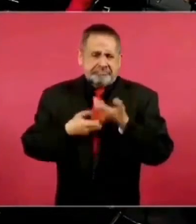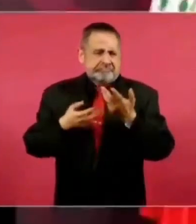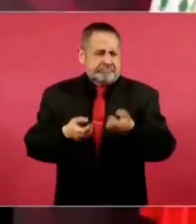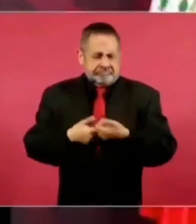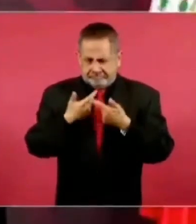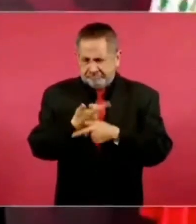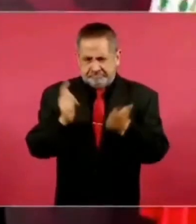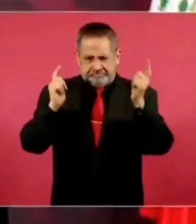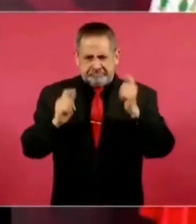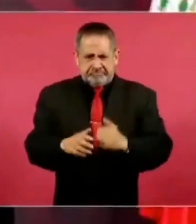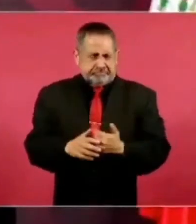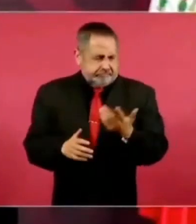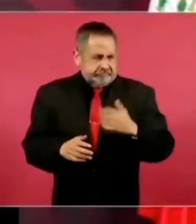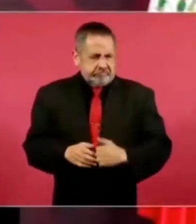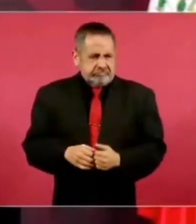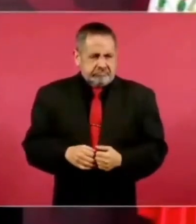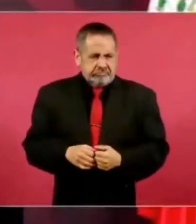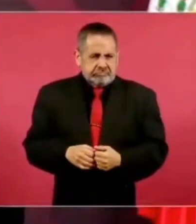A nadie.